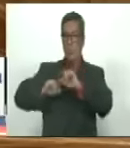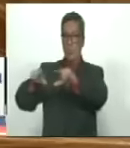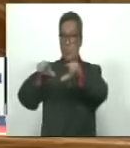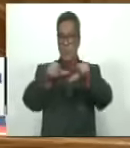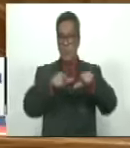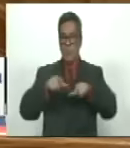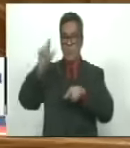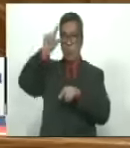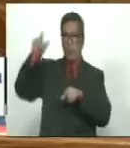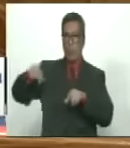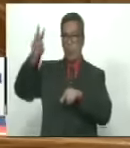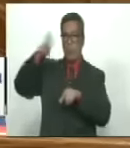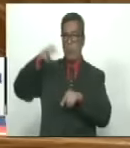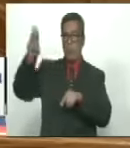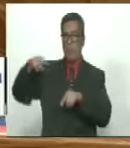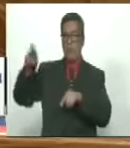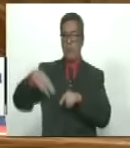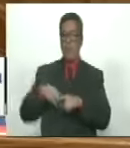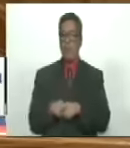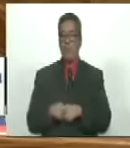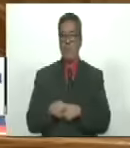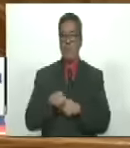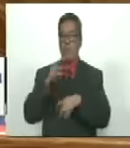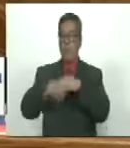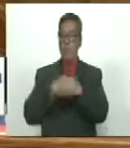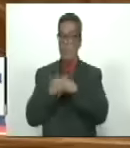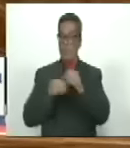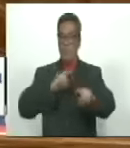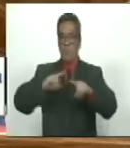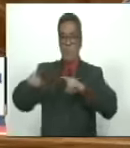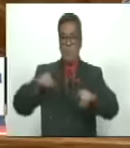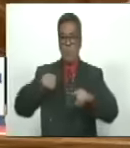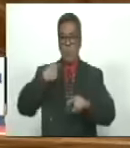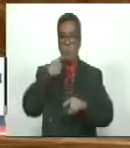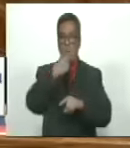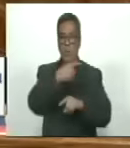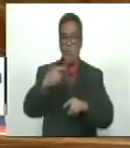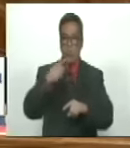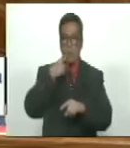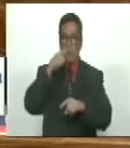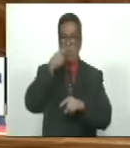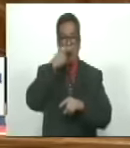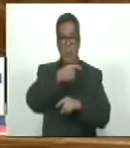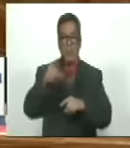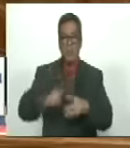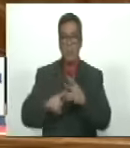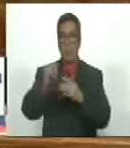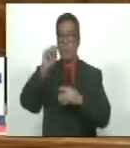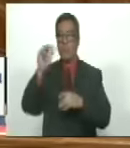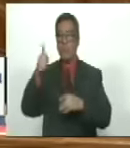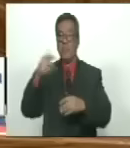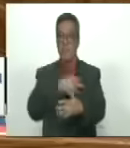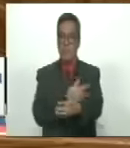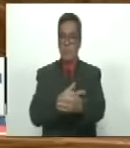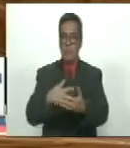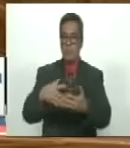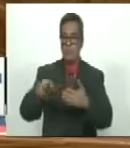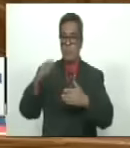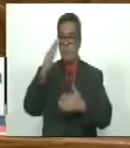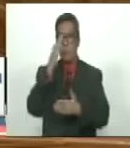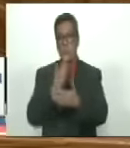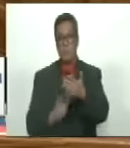Guayana Esequiba, que corresponde al mandato que nos dio el pueblo venezolano con más de 10 millones y medio